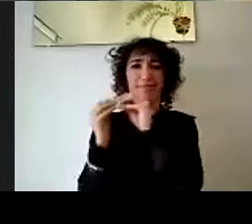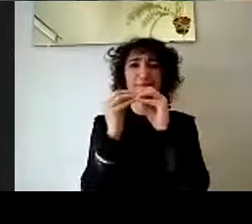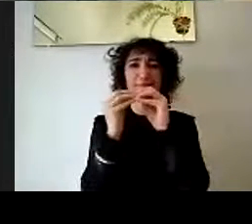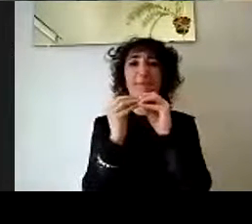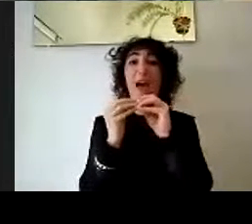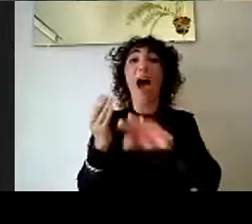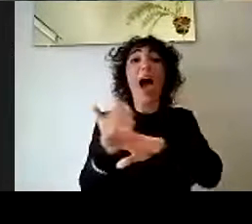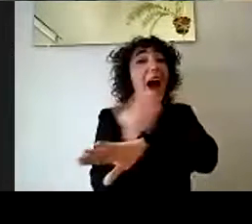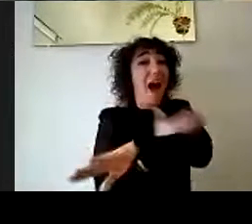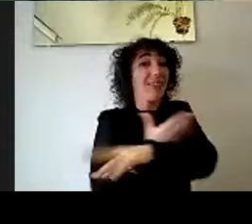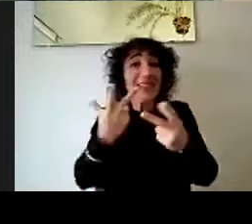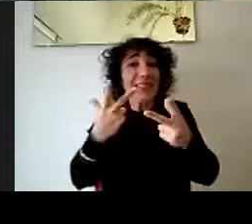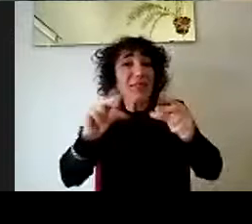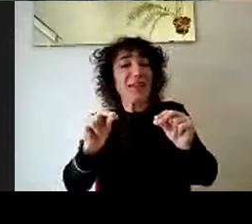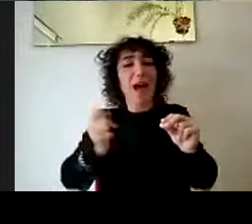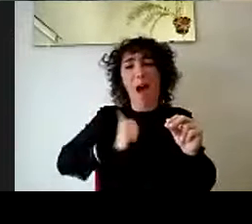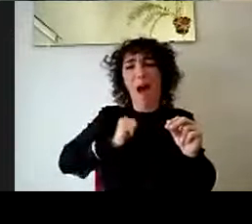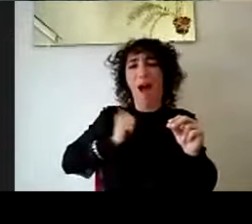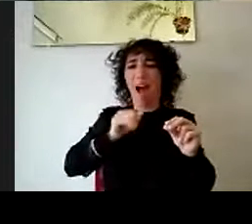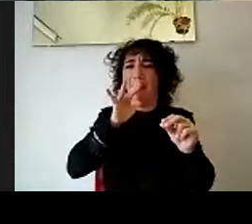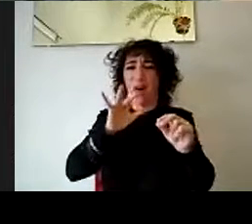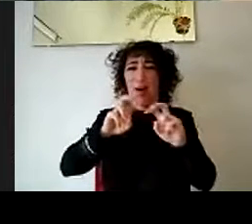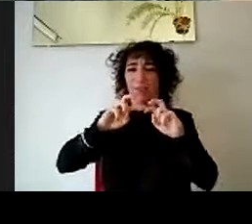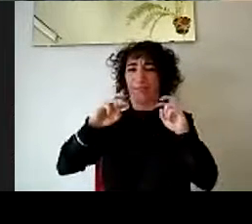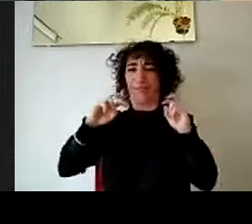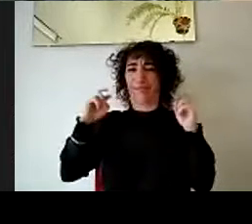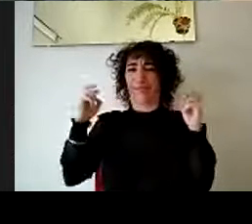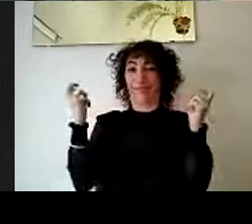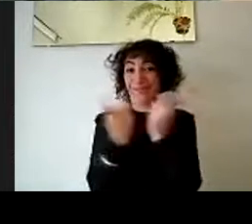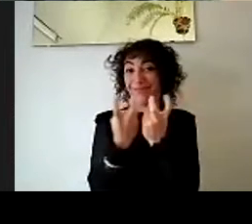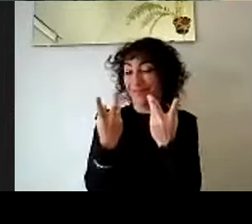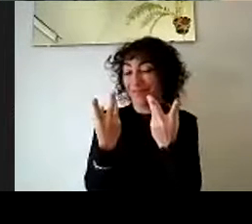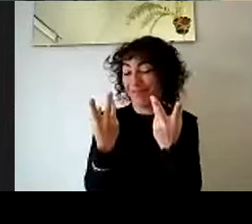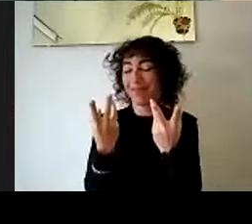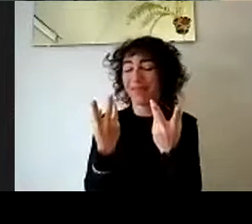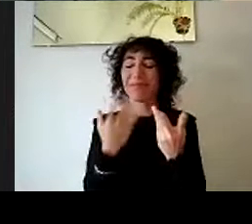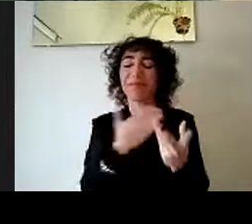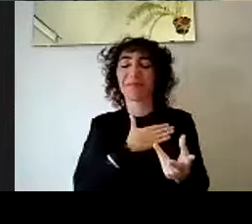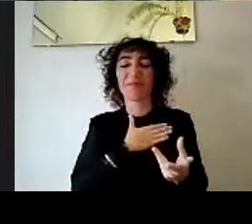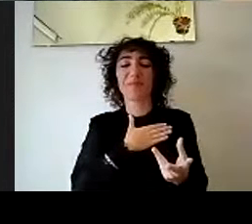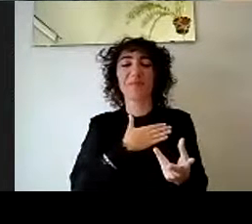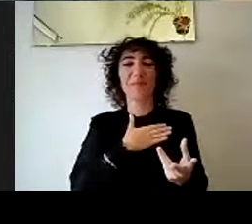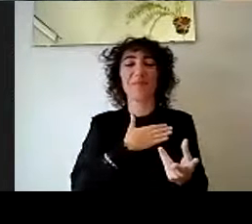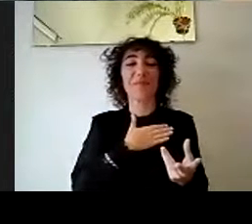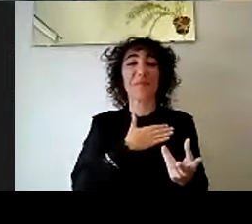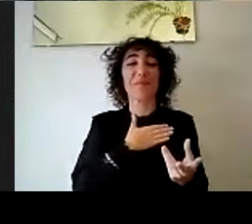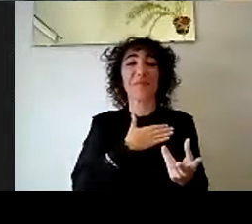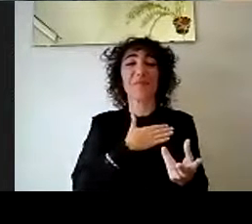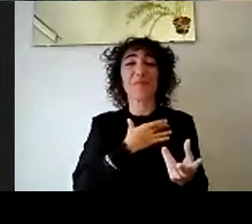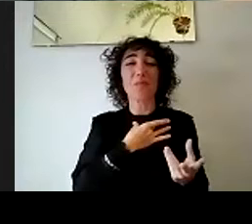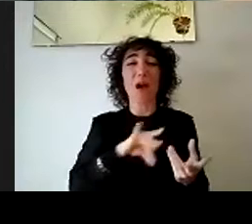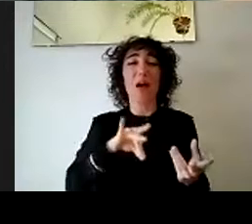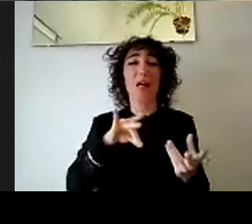de finalizar, aprovechando que estamos todos, posiblemente haya que convocar otro pleno